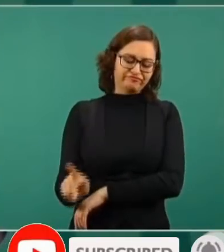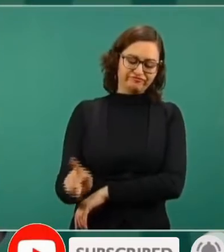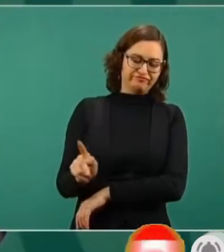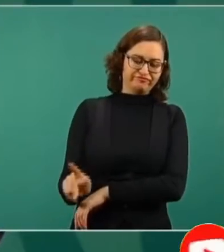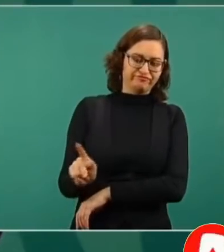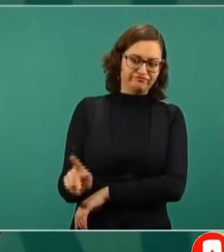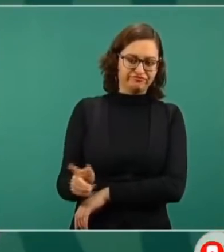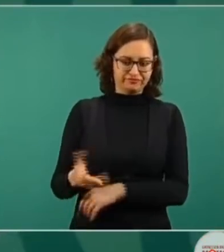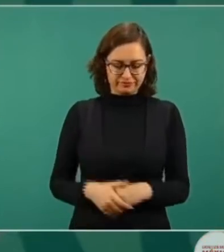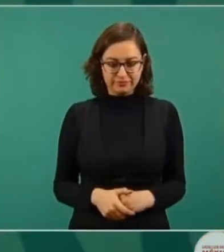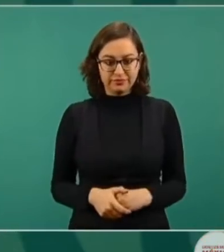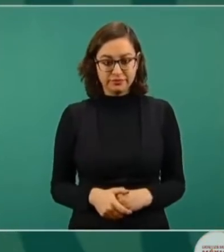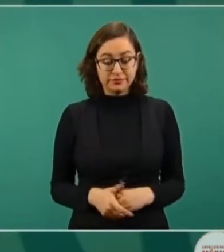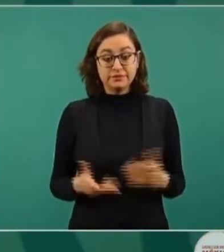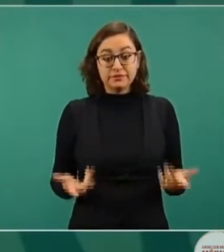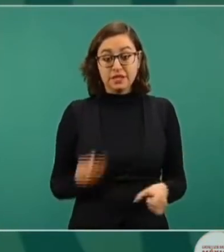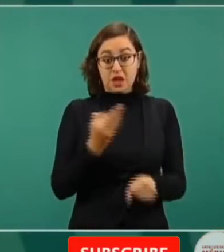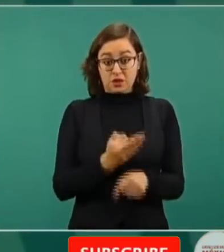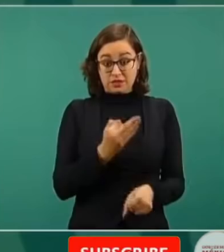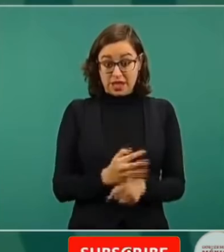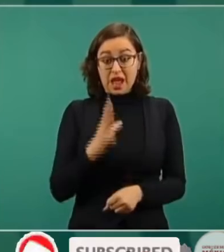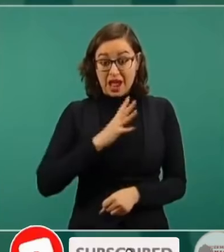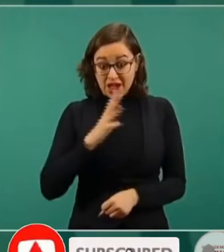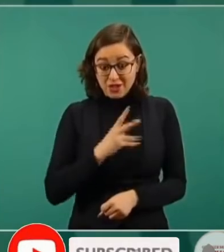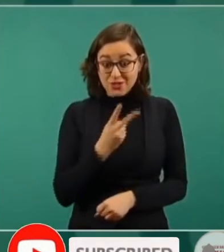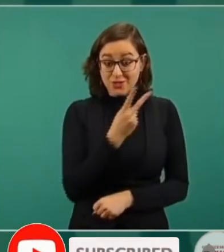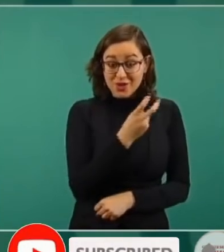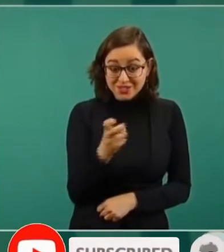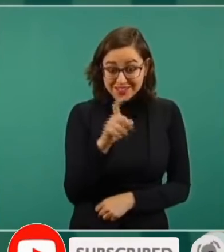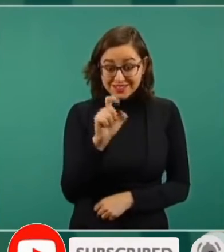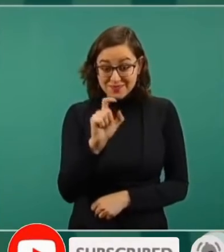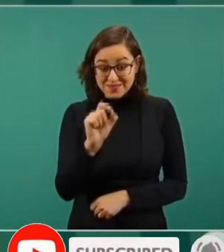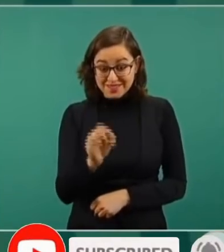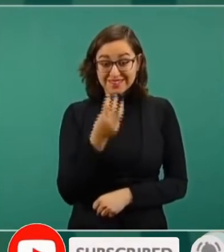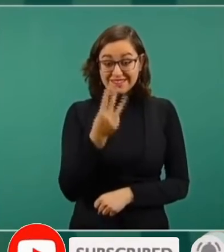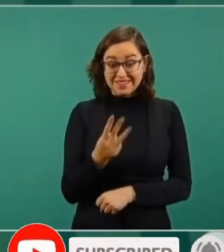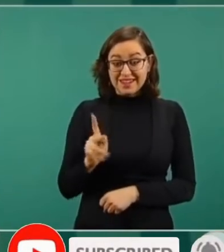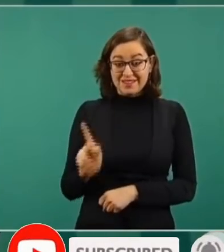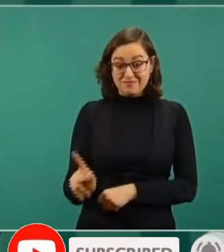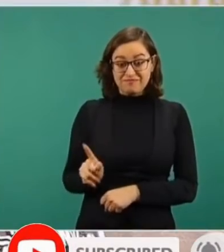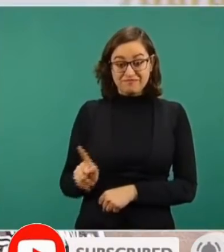son 223 centrales eléctricas de autoabasto con